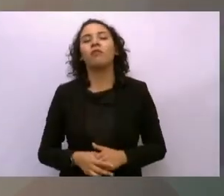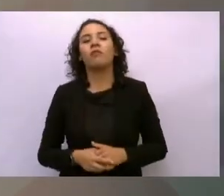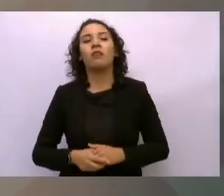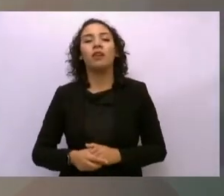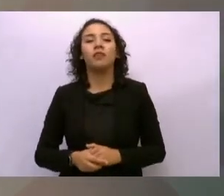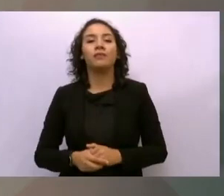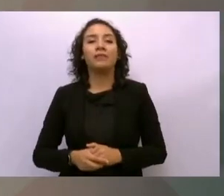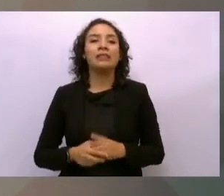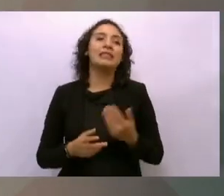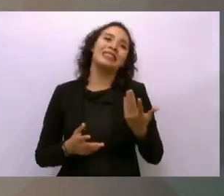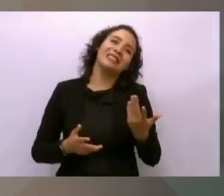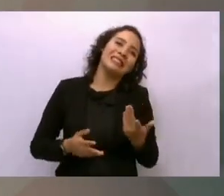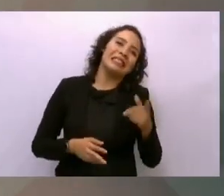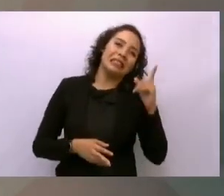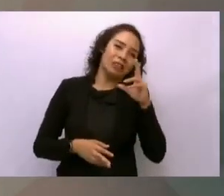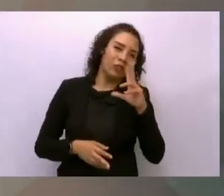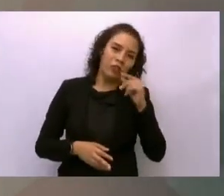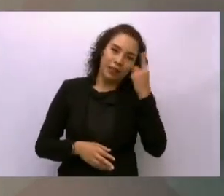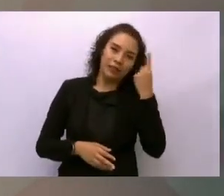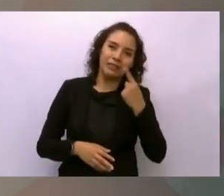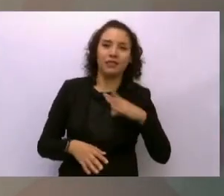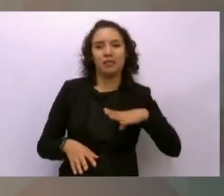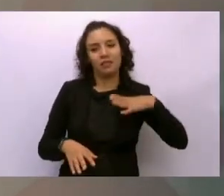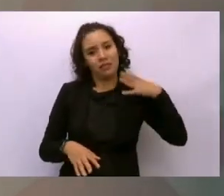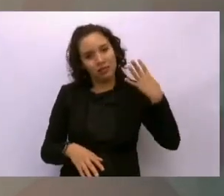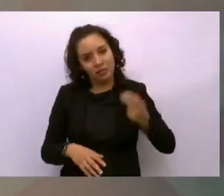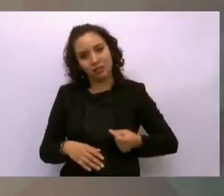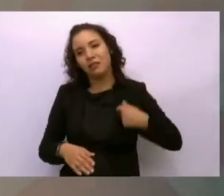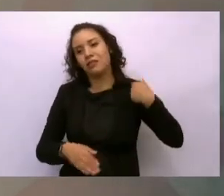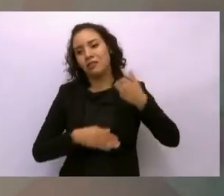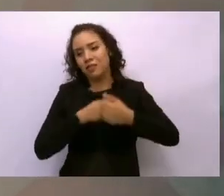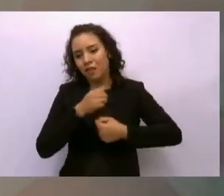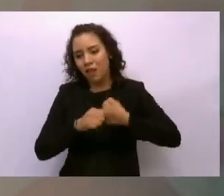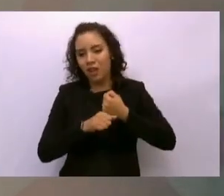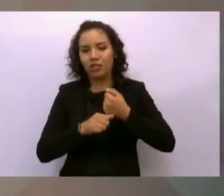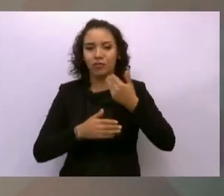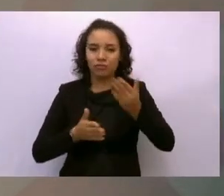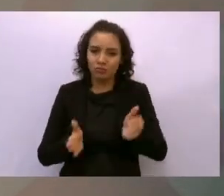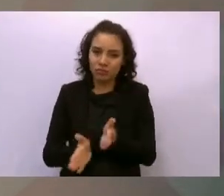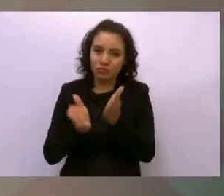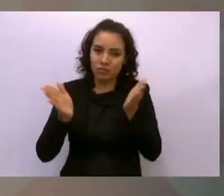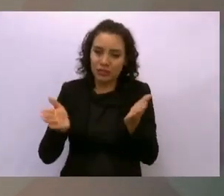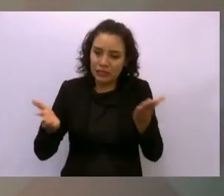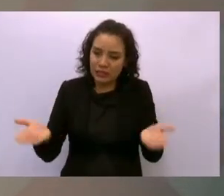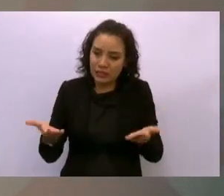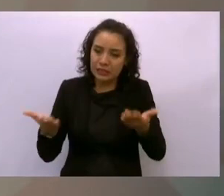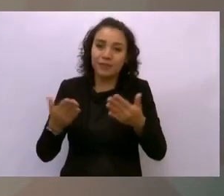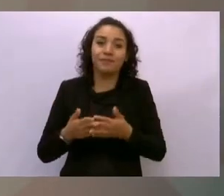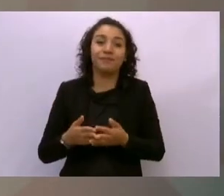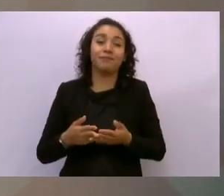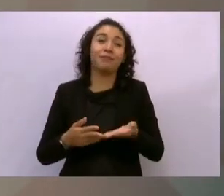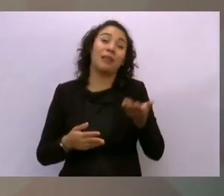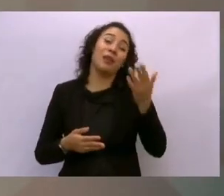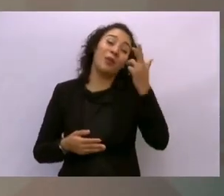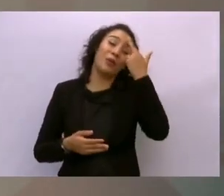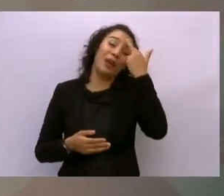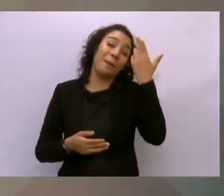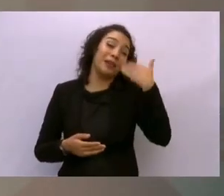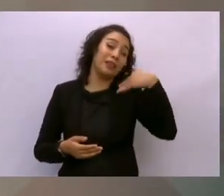que nos ha costado mucho sacar adelante. Imagínense, compraba el